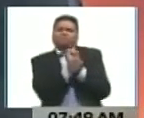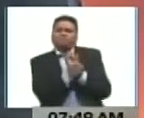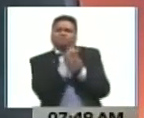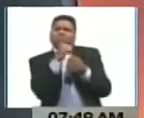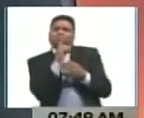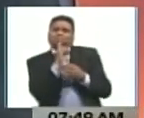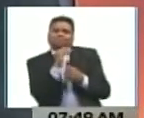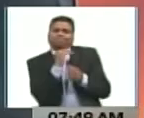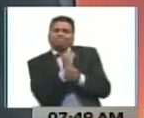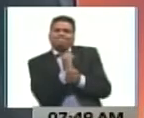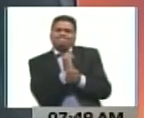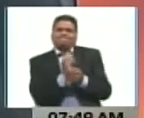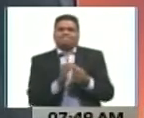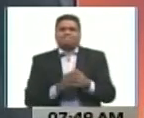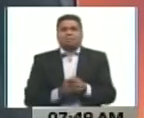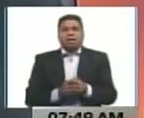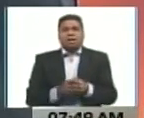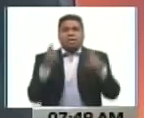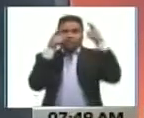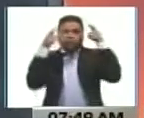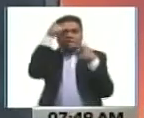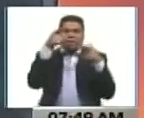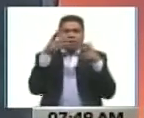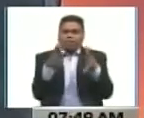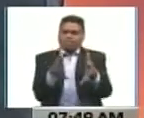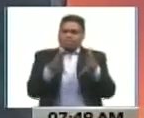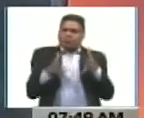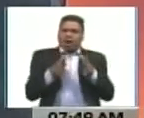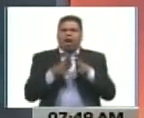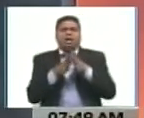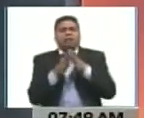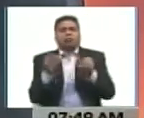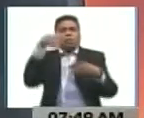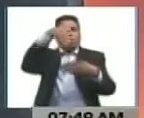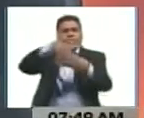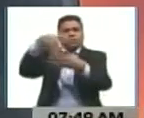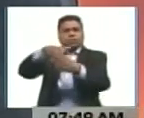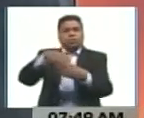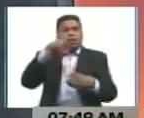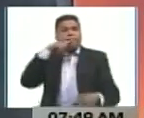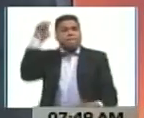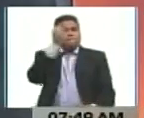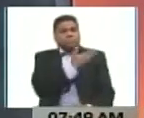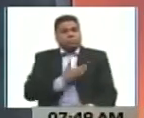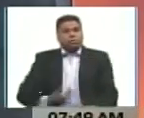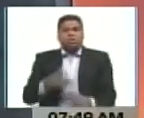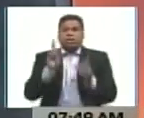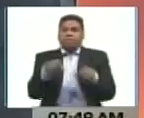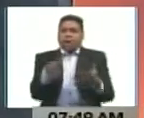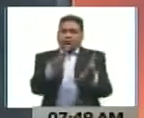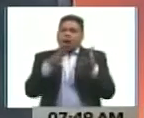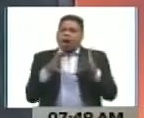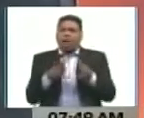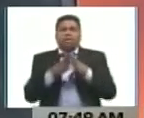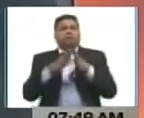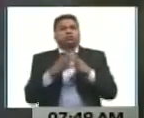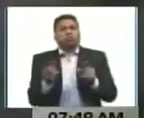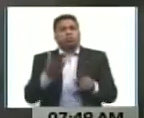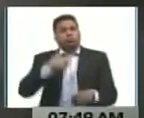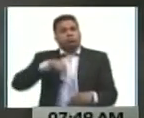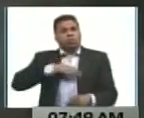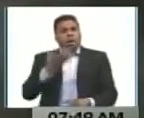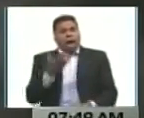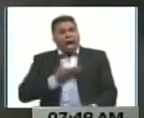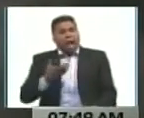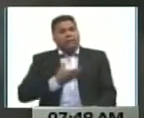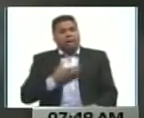elecciones que se podían haber ganado en este país. El presidente Nicolás Maduro ganó las elecciones presidenciales. Nuestros gobernadores y alcaldes